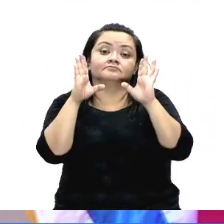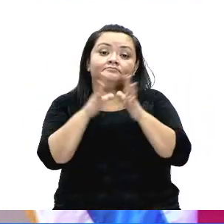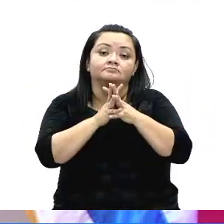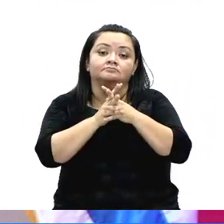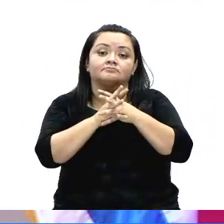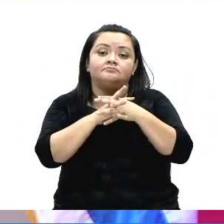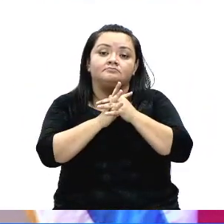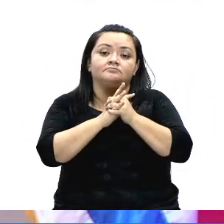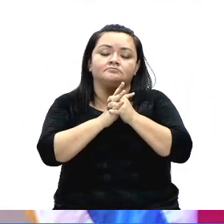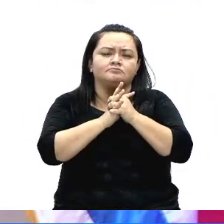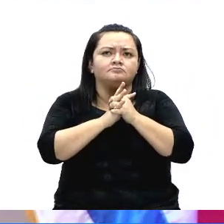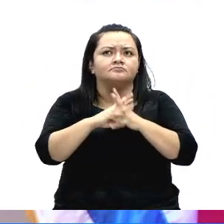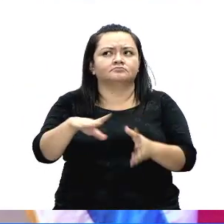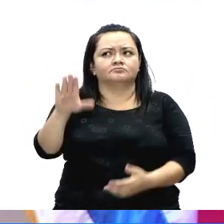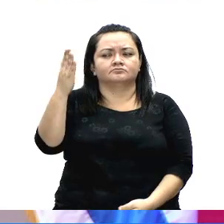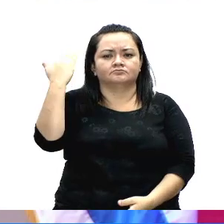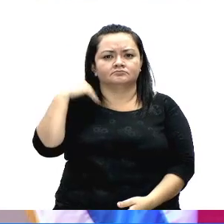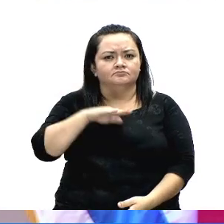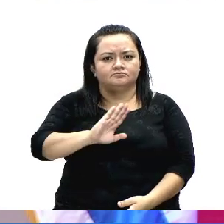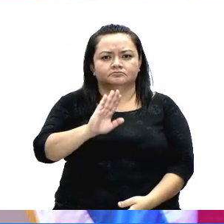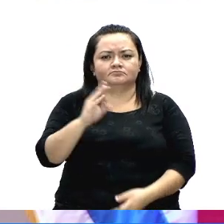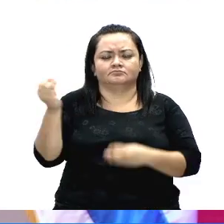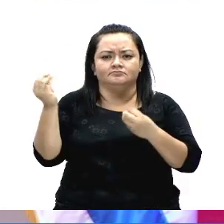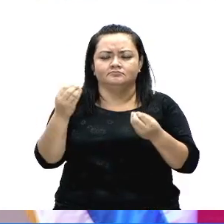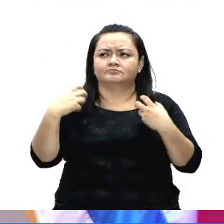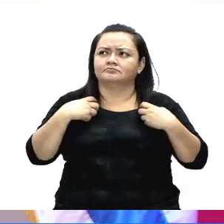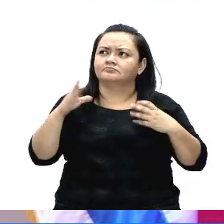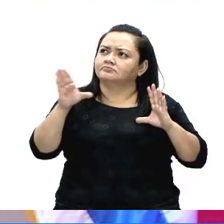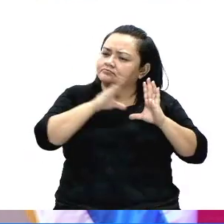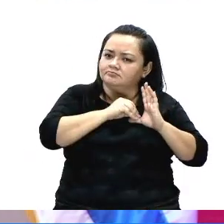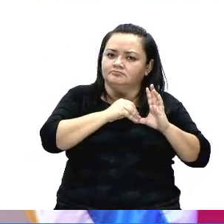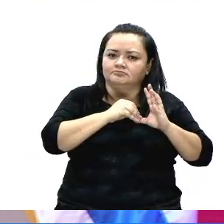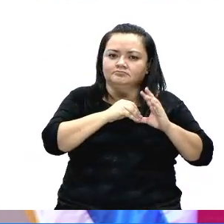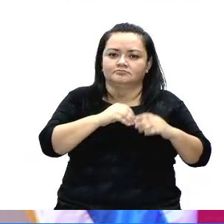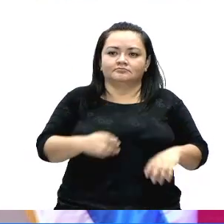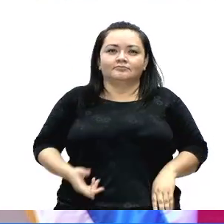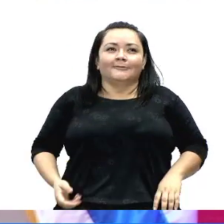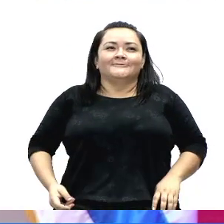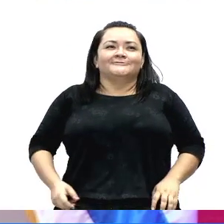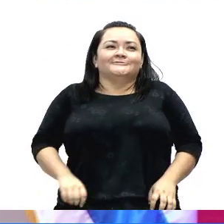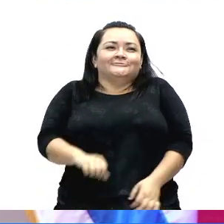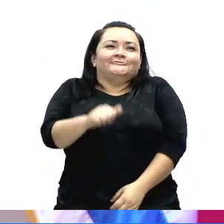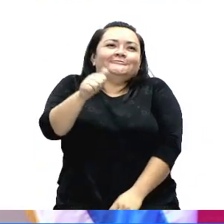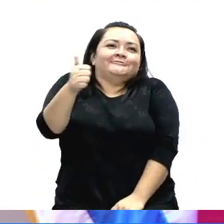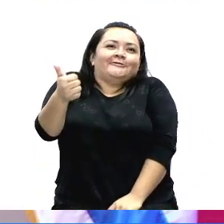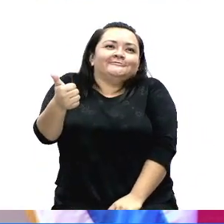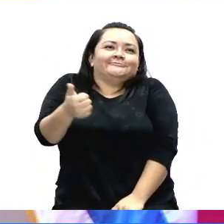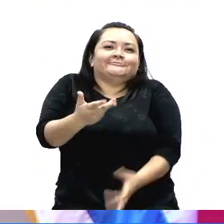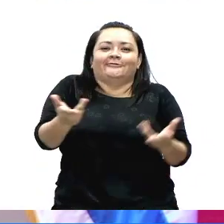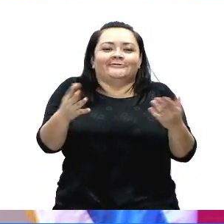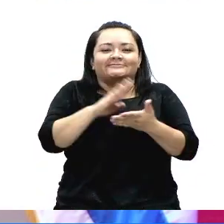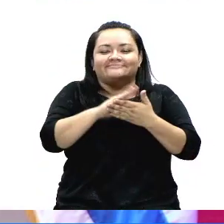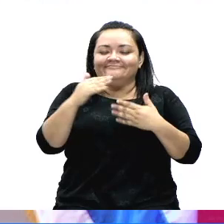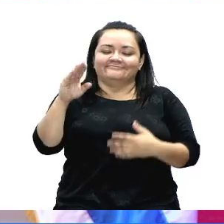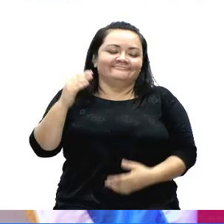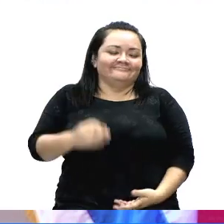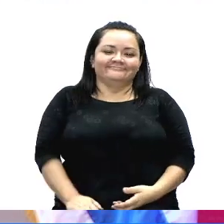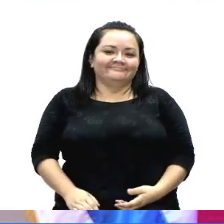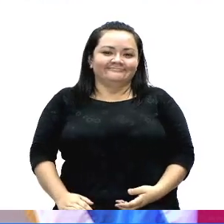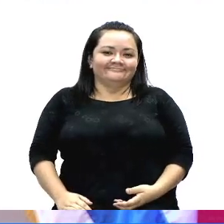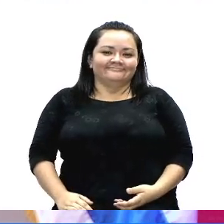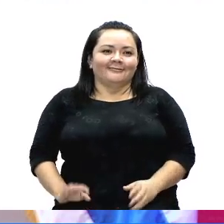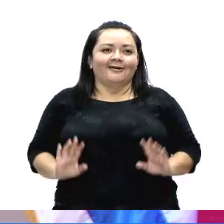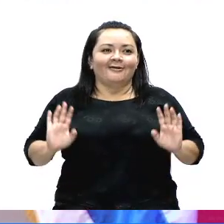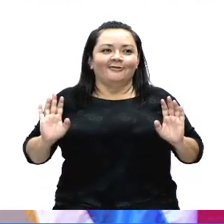y nunca ha entregado su vida el señor hemos querido darle otros menjurjes espirituales o